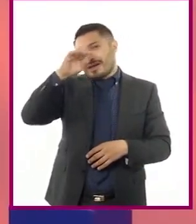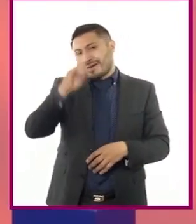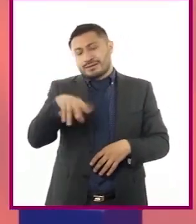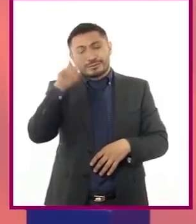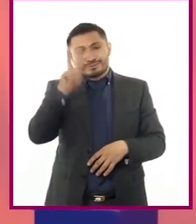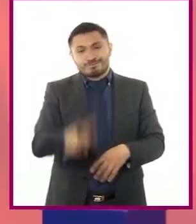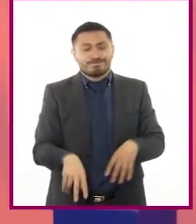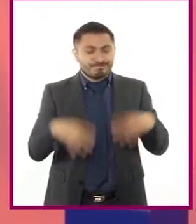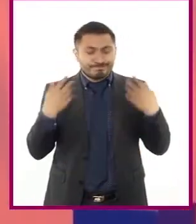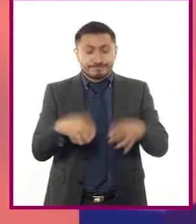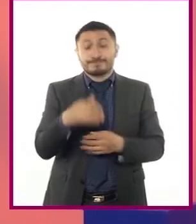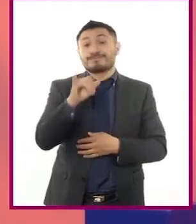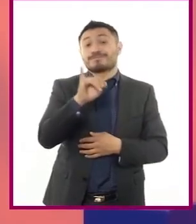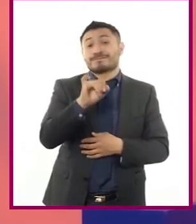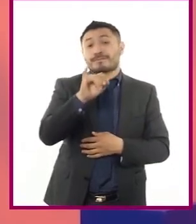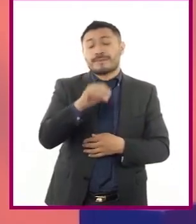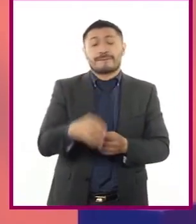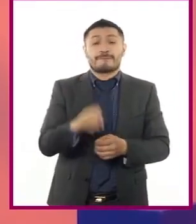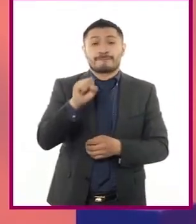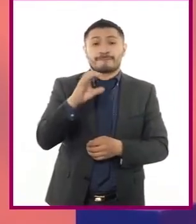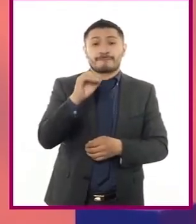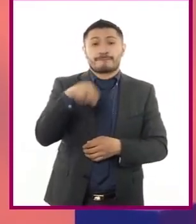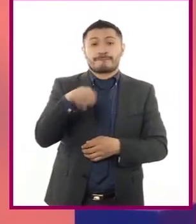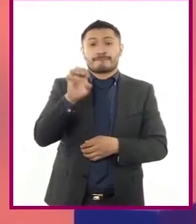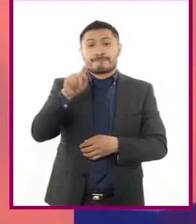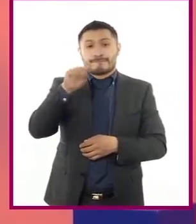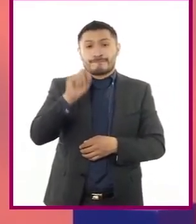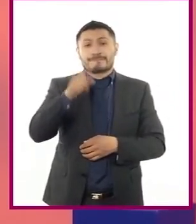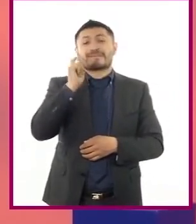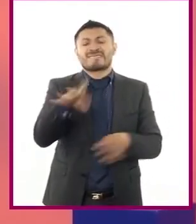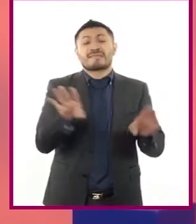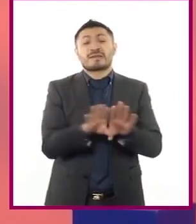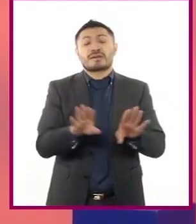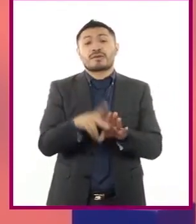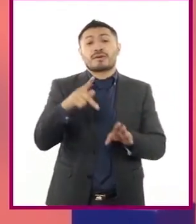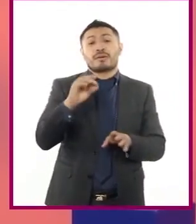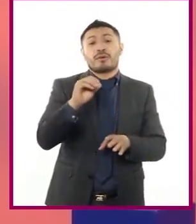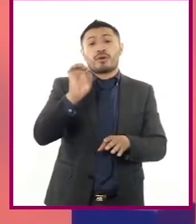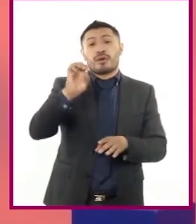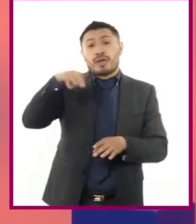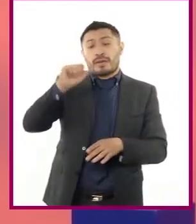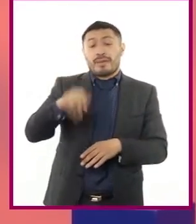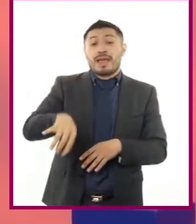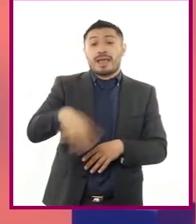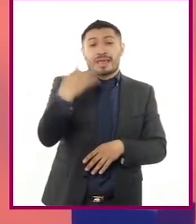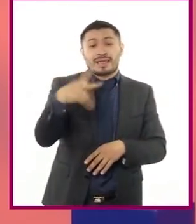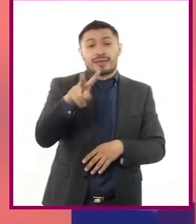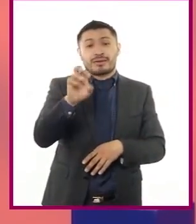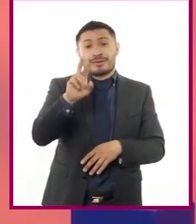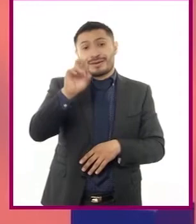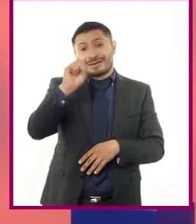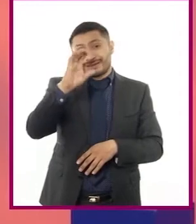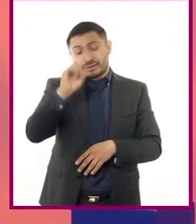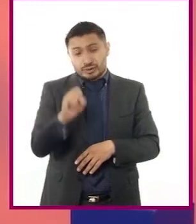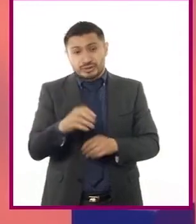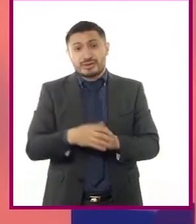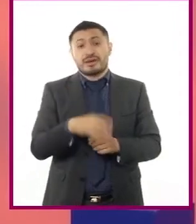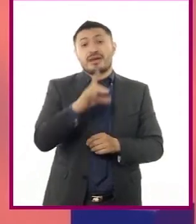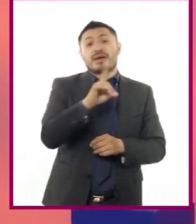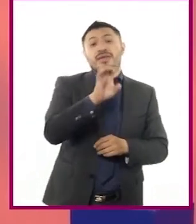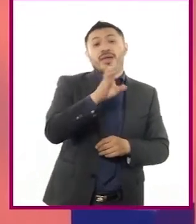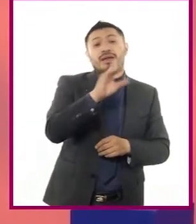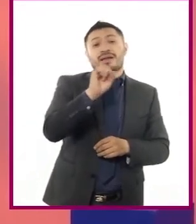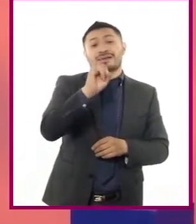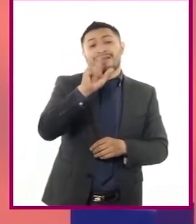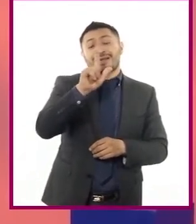Leslie. Era un soneto, es decir, un poema de 14 versos en decasílabos, dividido